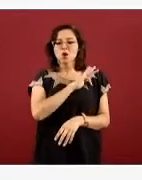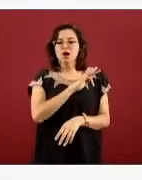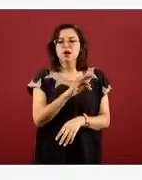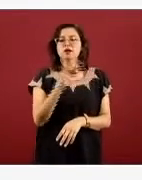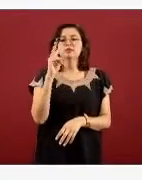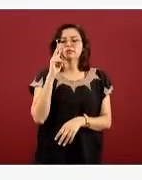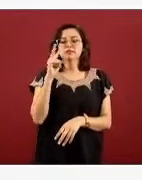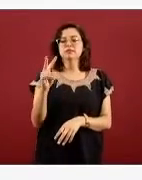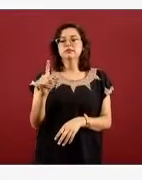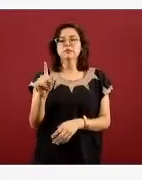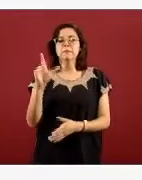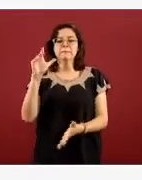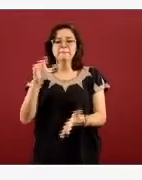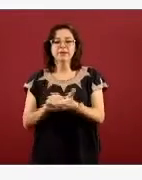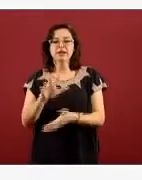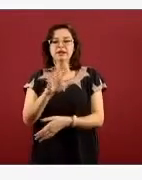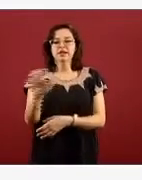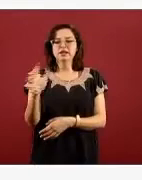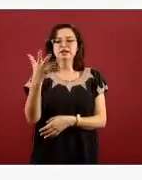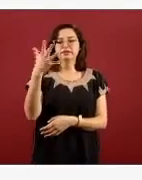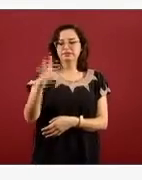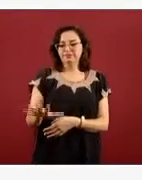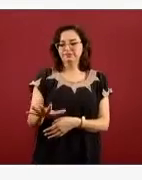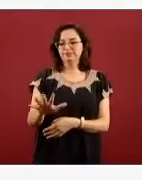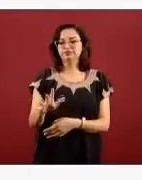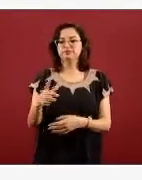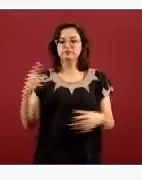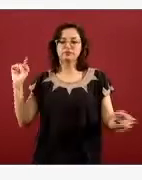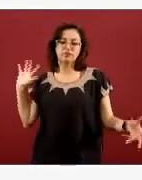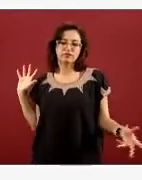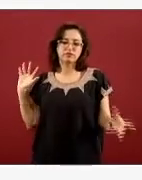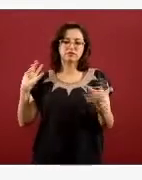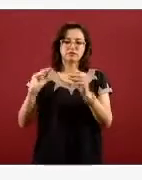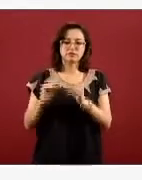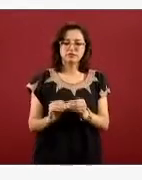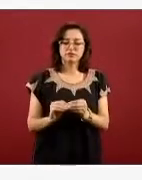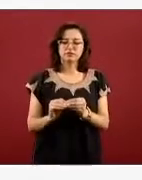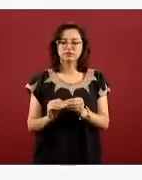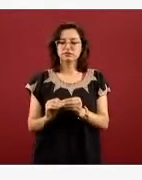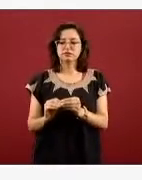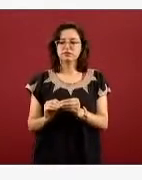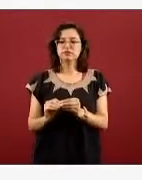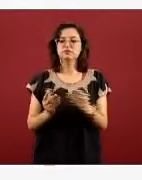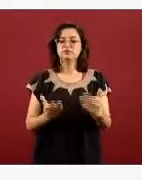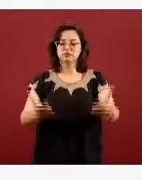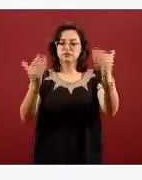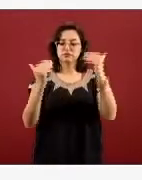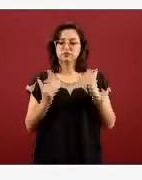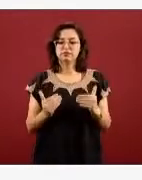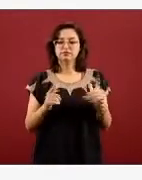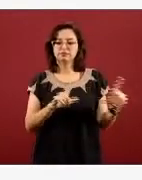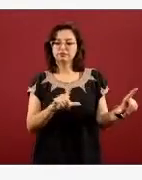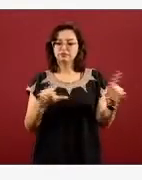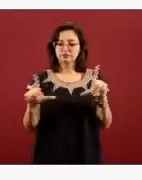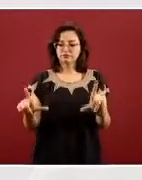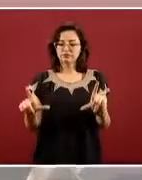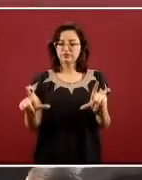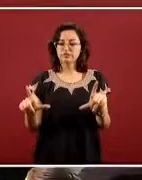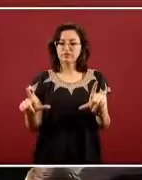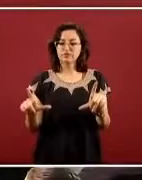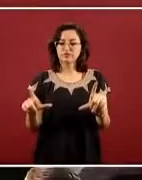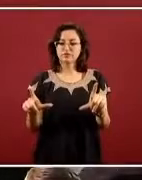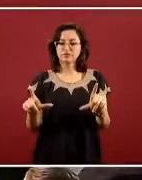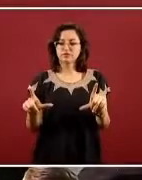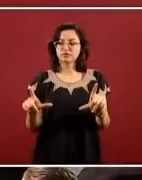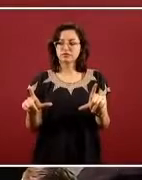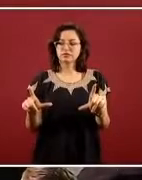los 1.510 casos confirmados al día de hoy, cómo se han acumulado. Y en el siguiente gráfico que es